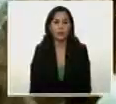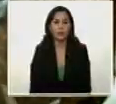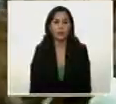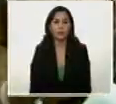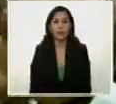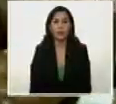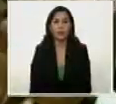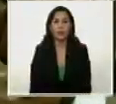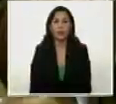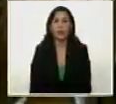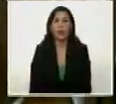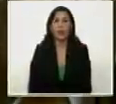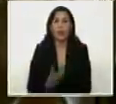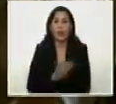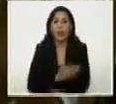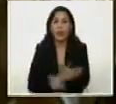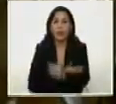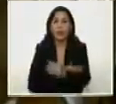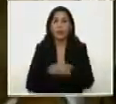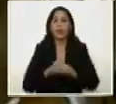Antes de entrar